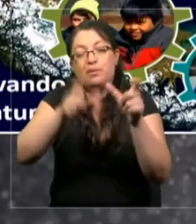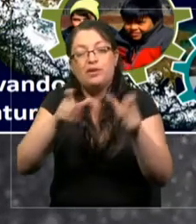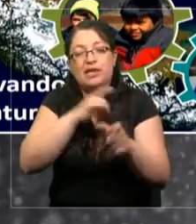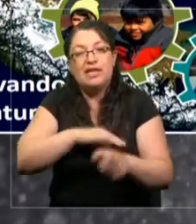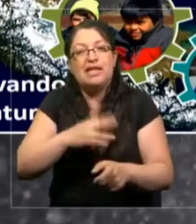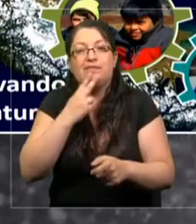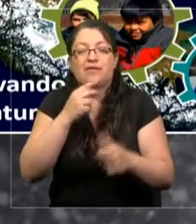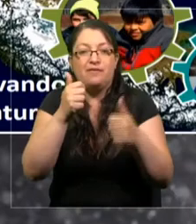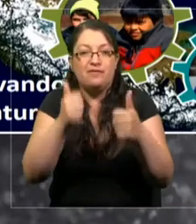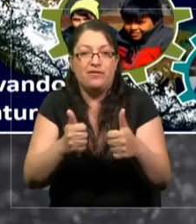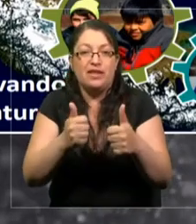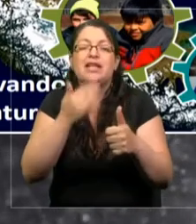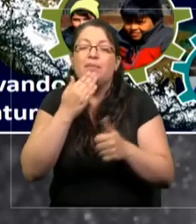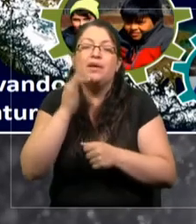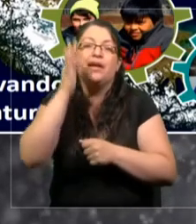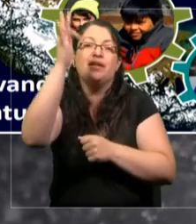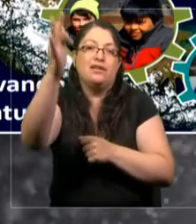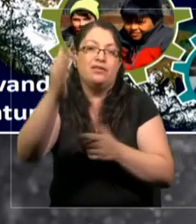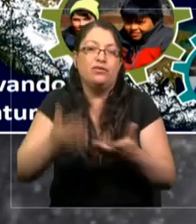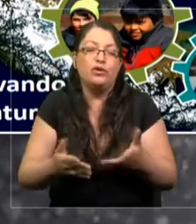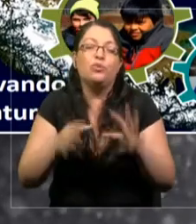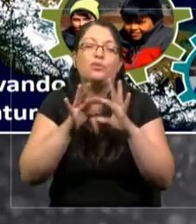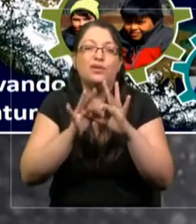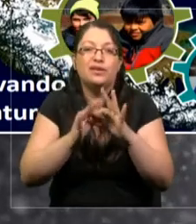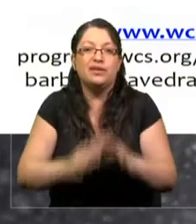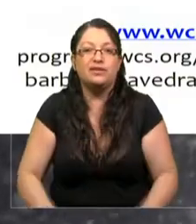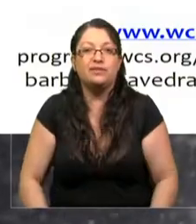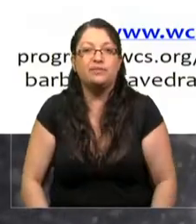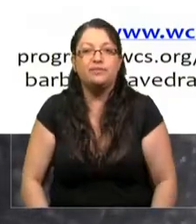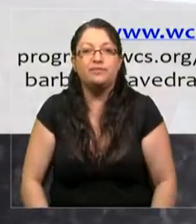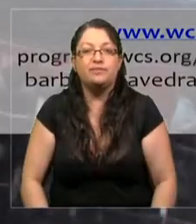y de los chilenos en el futuro muchas gracias